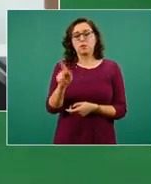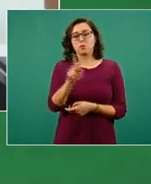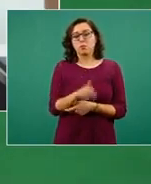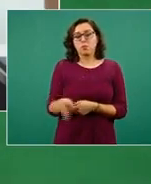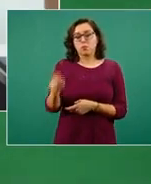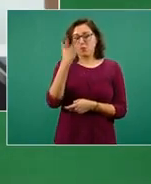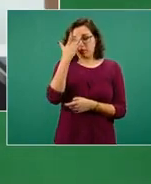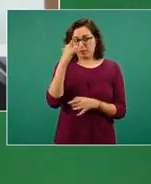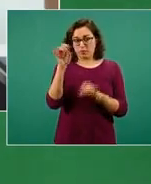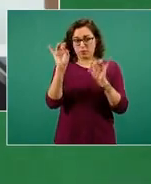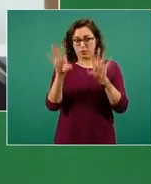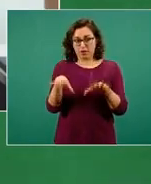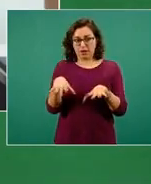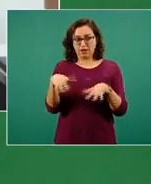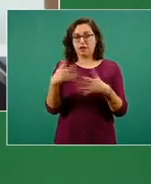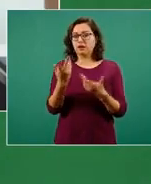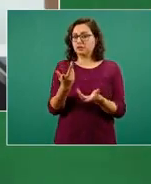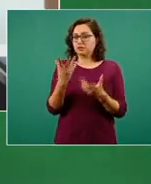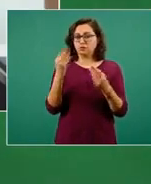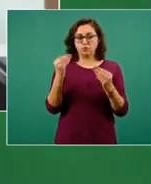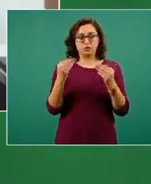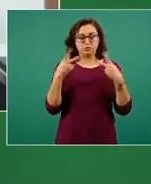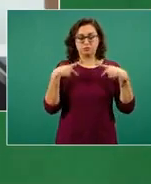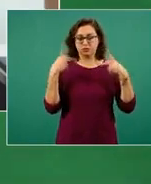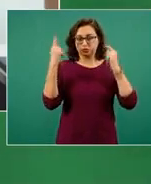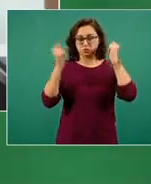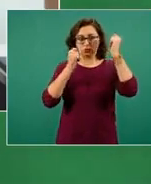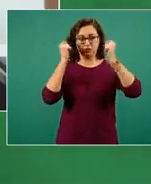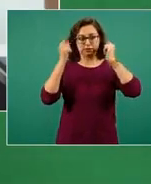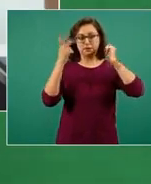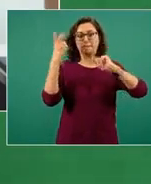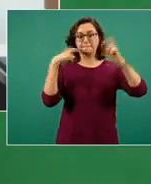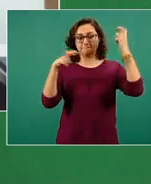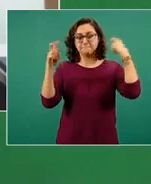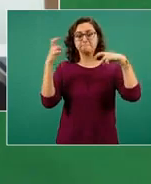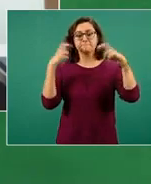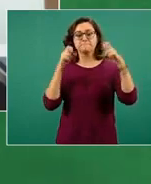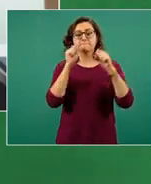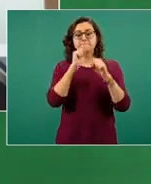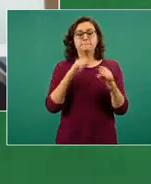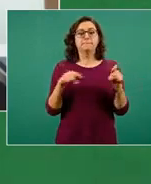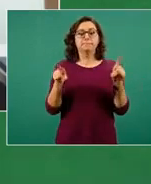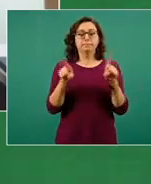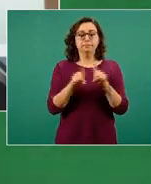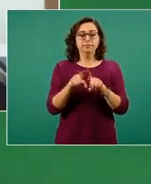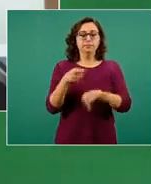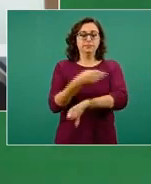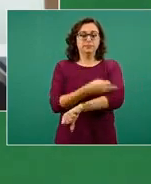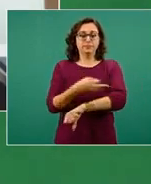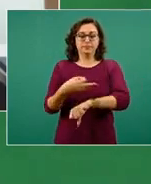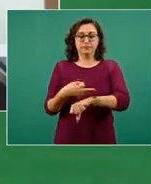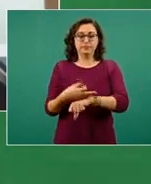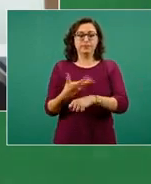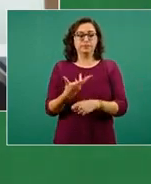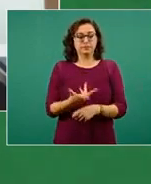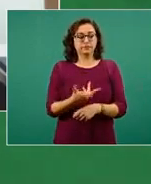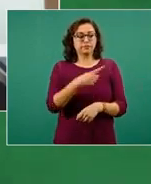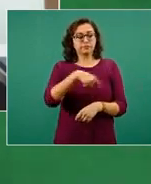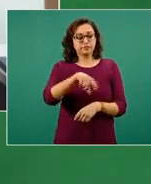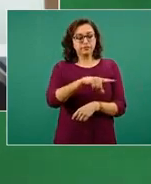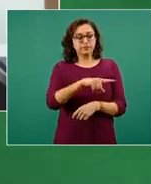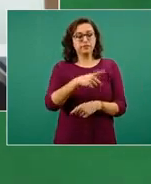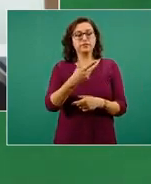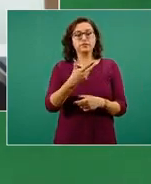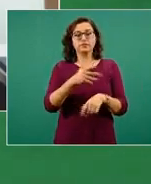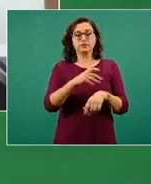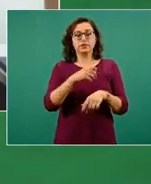somos un estado donde viaja mucha gente, y también en las zonas donde van los familiares a llevar a sus adultos mayores a